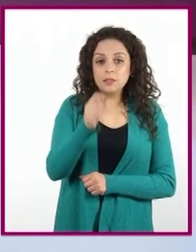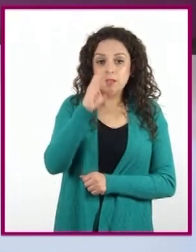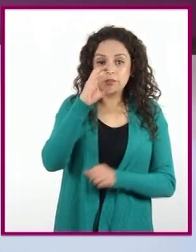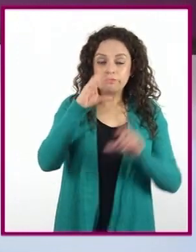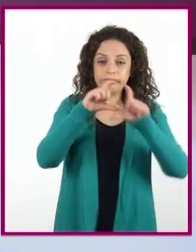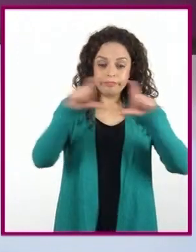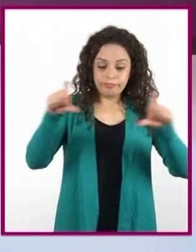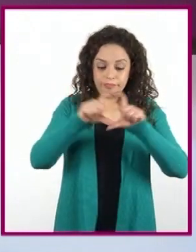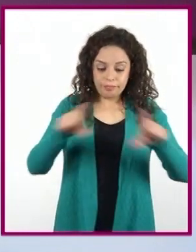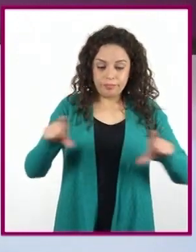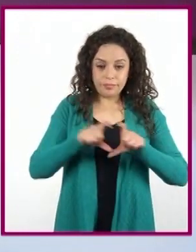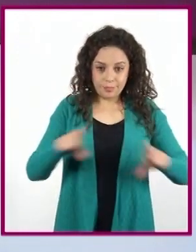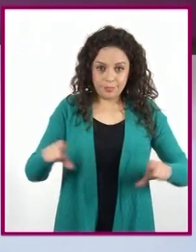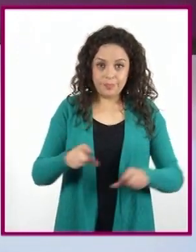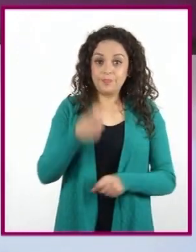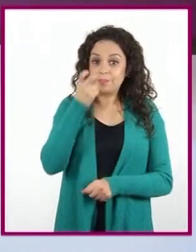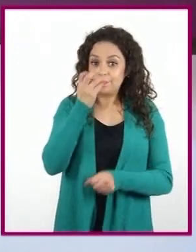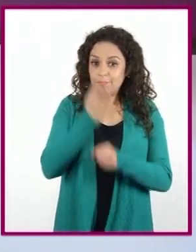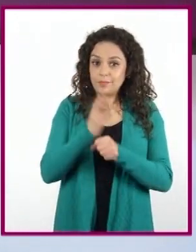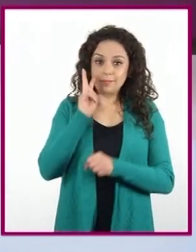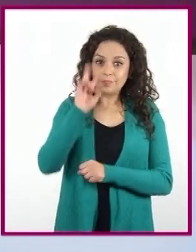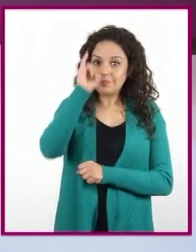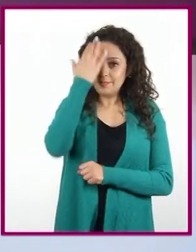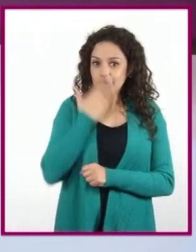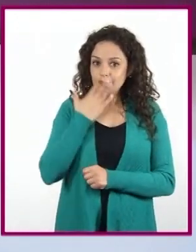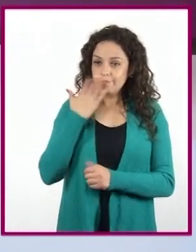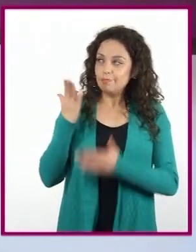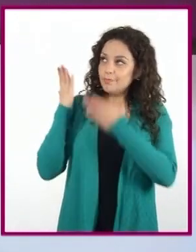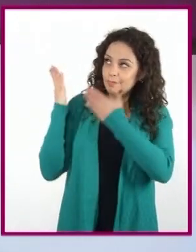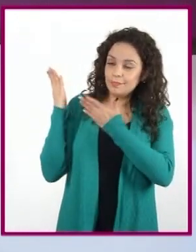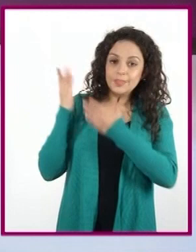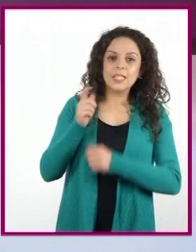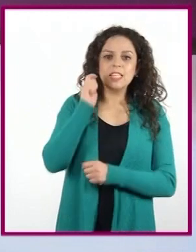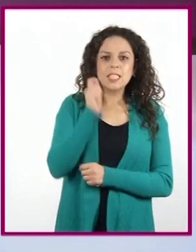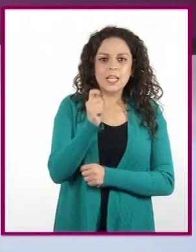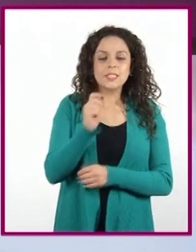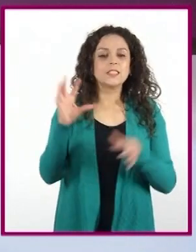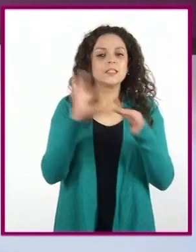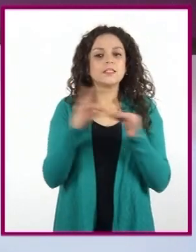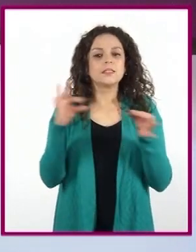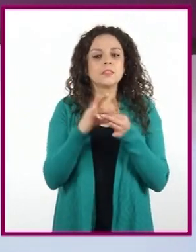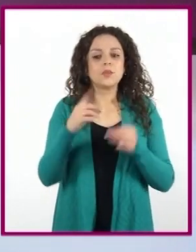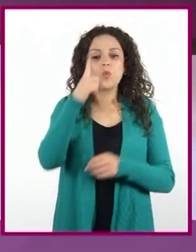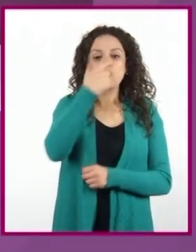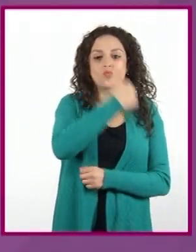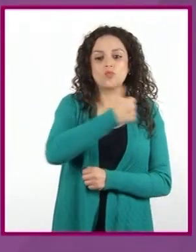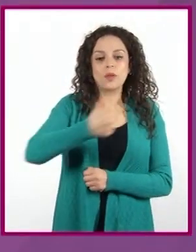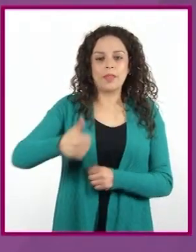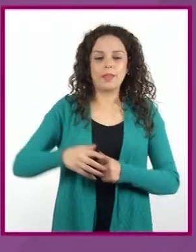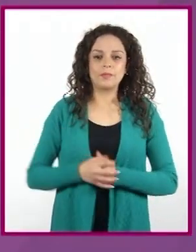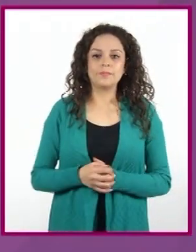Así que los invito a ver las siguientes imágenes, donde se describe en qué consiste cada una.